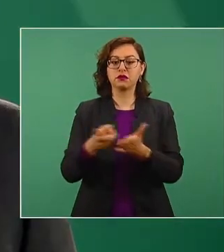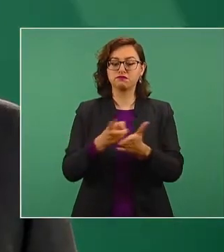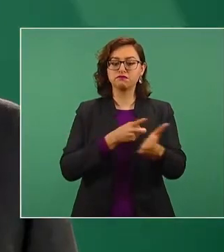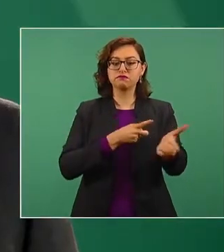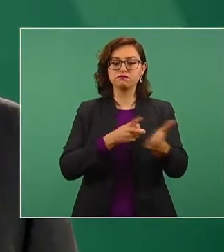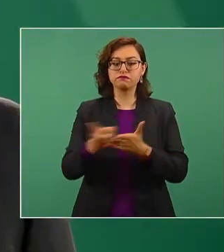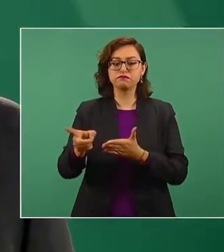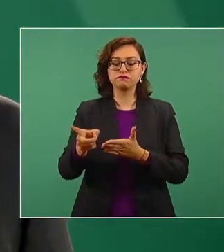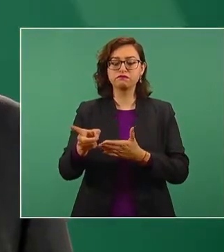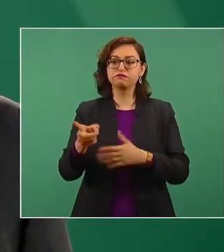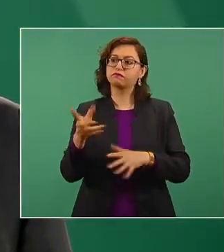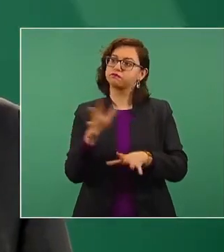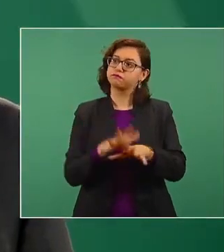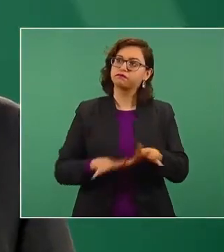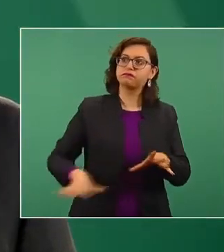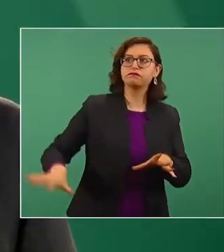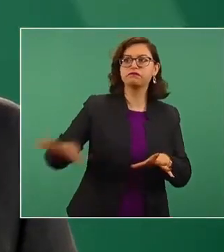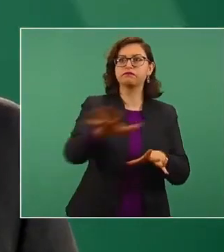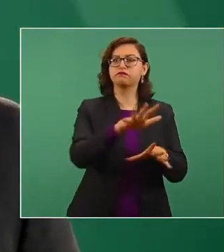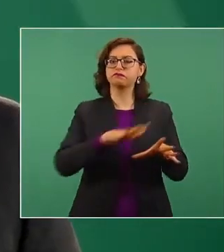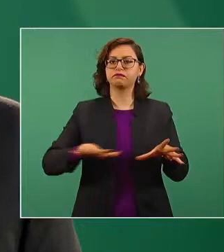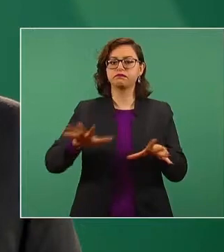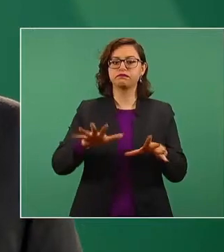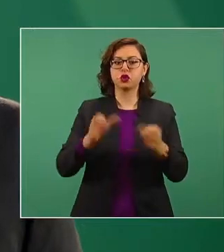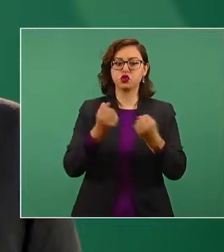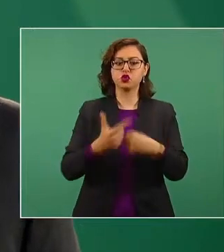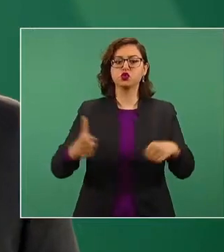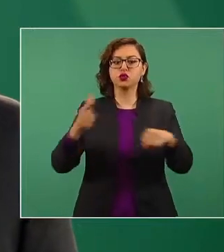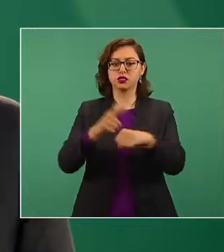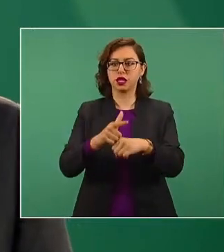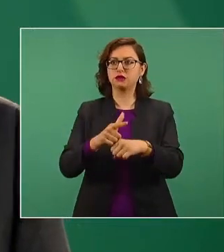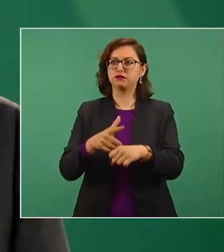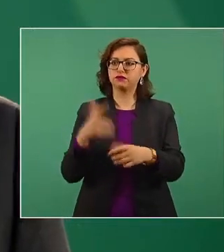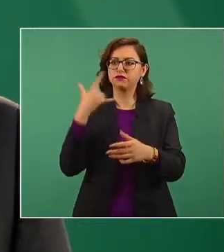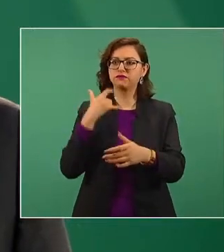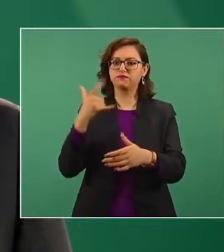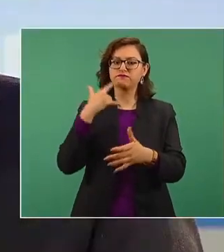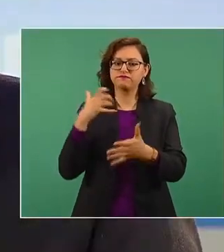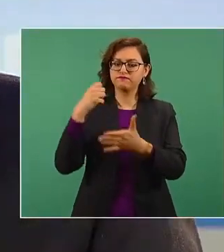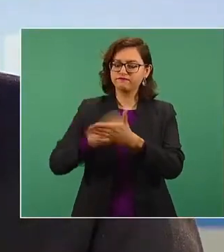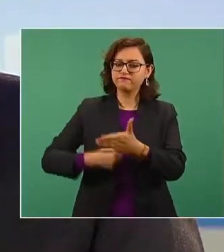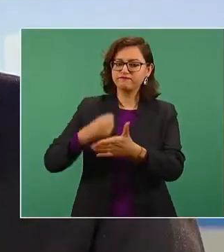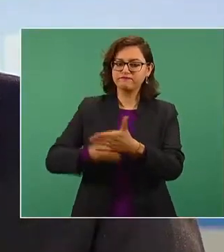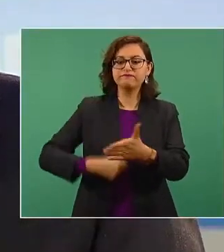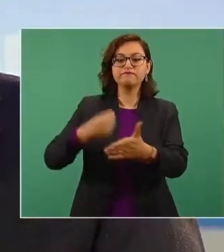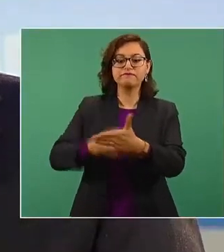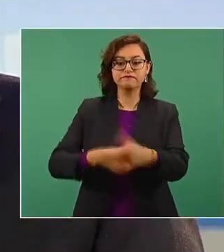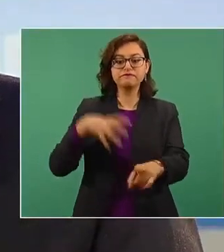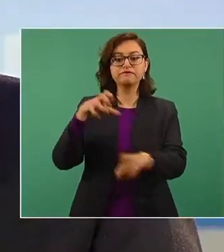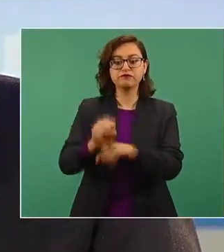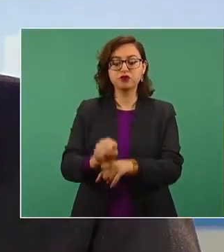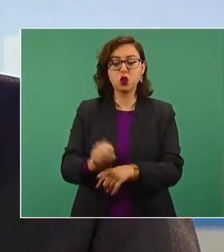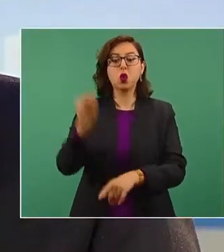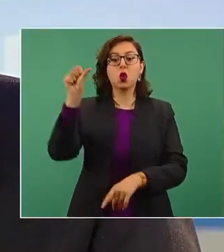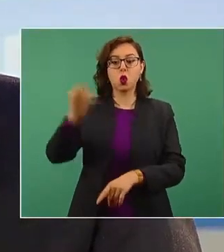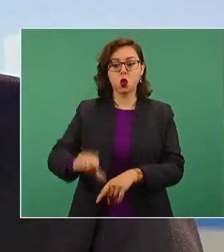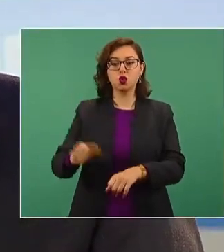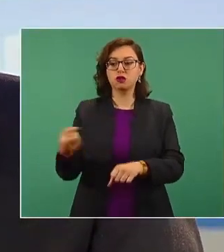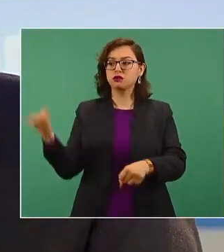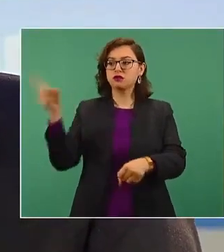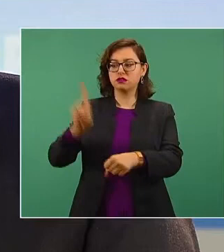derechos sociales. Entonces, hoy se conmemora este